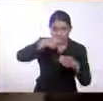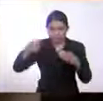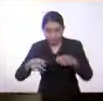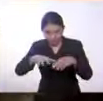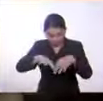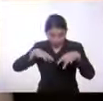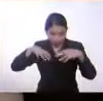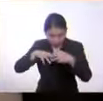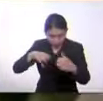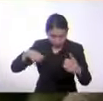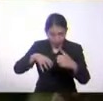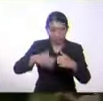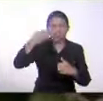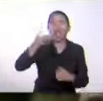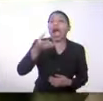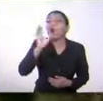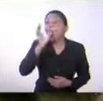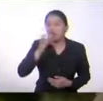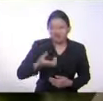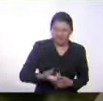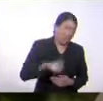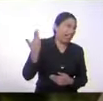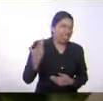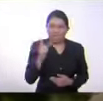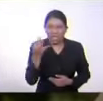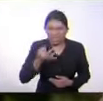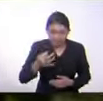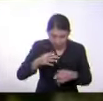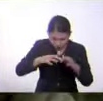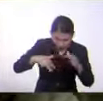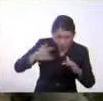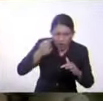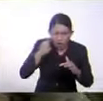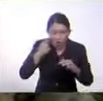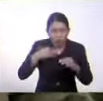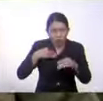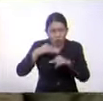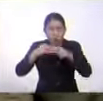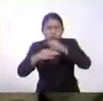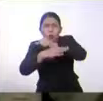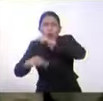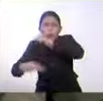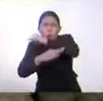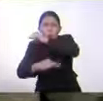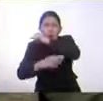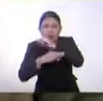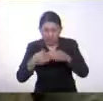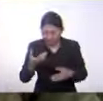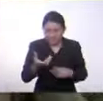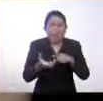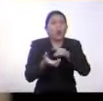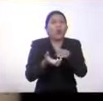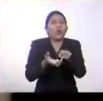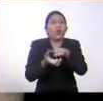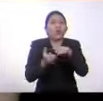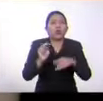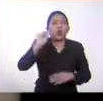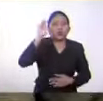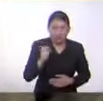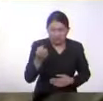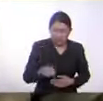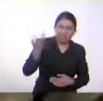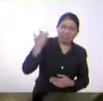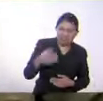A ver. Botella de agua. ¿Dónde están mis plumas? Brújula. ¿Y